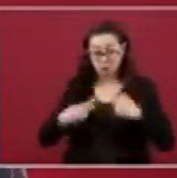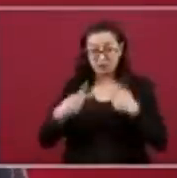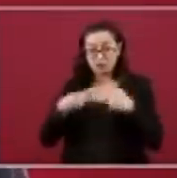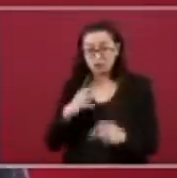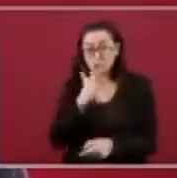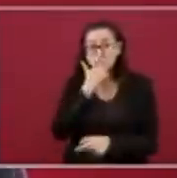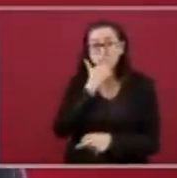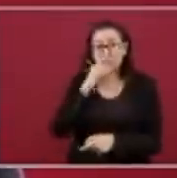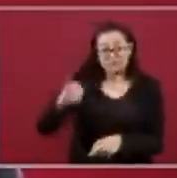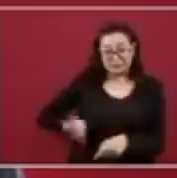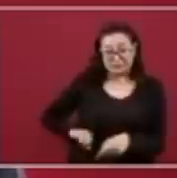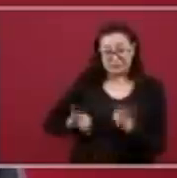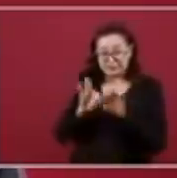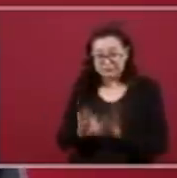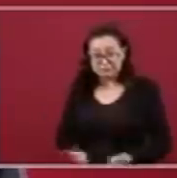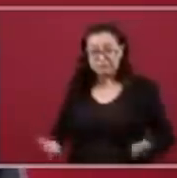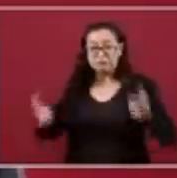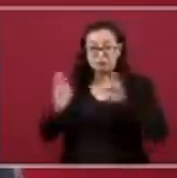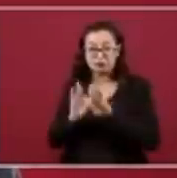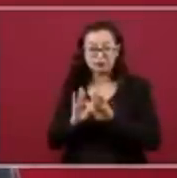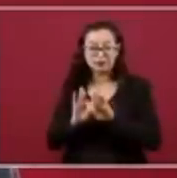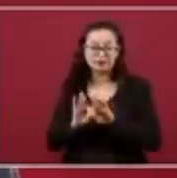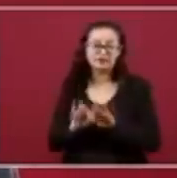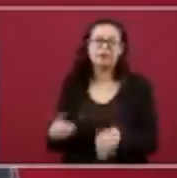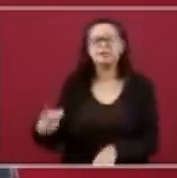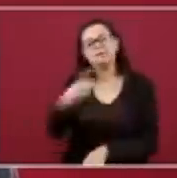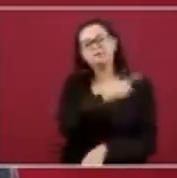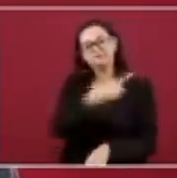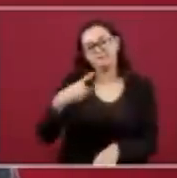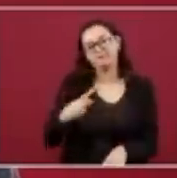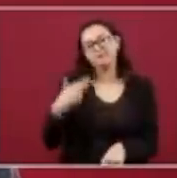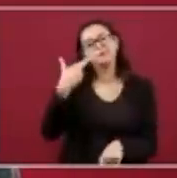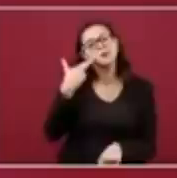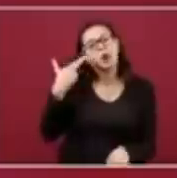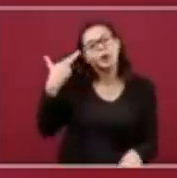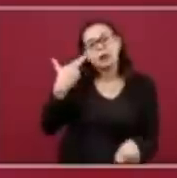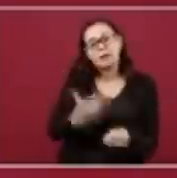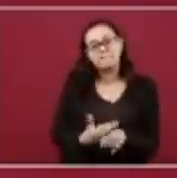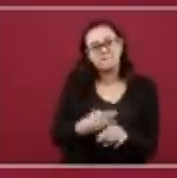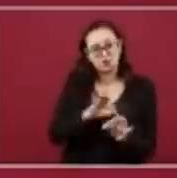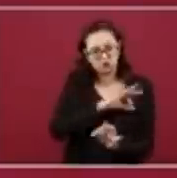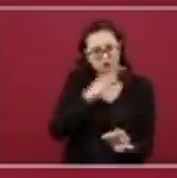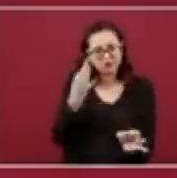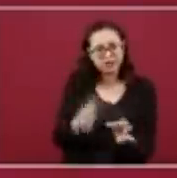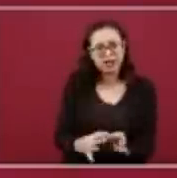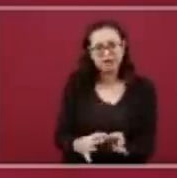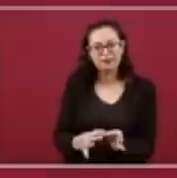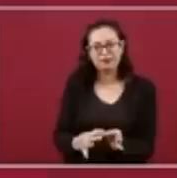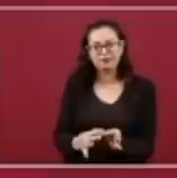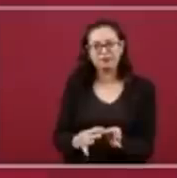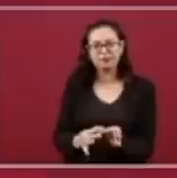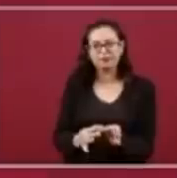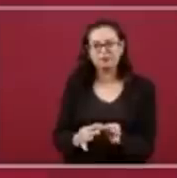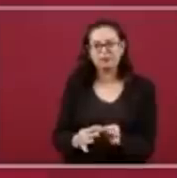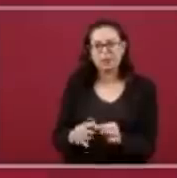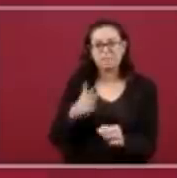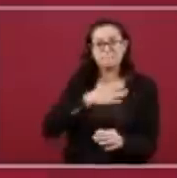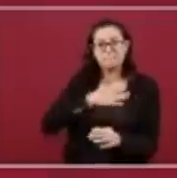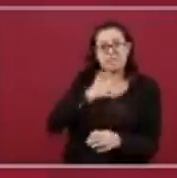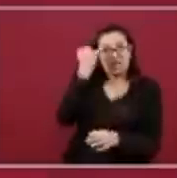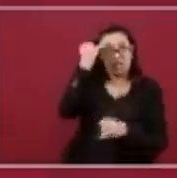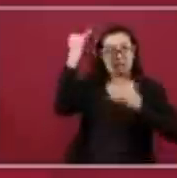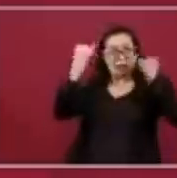¿sí?, hay que actuar con responsabilidad, no en función de la carga